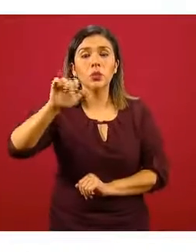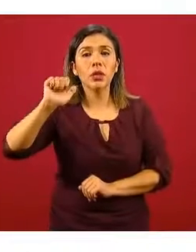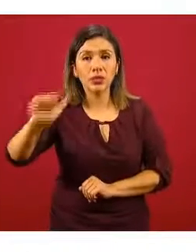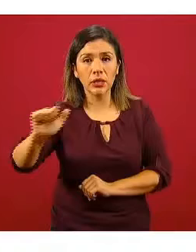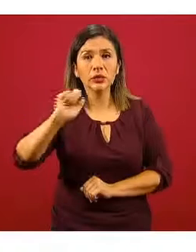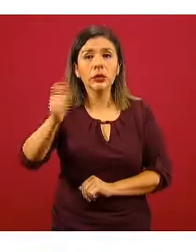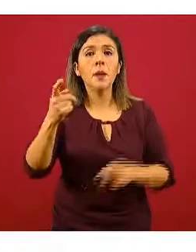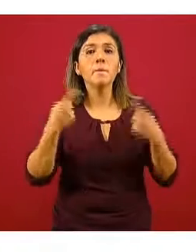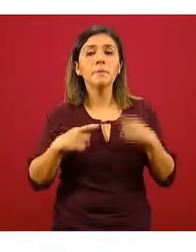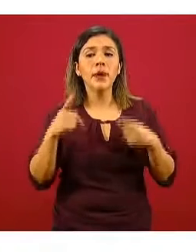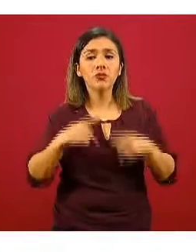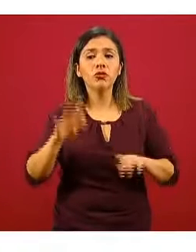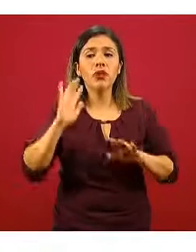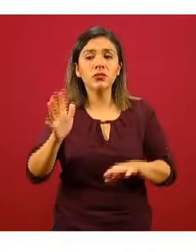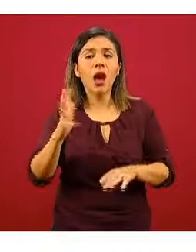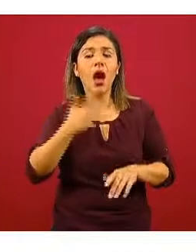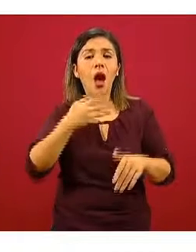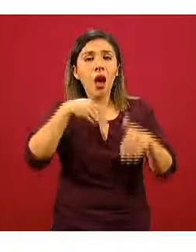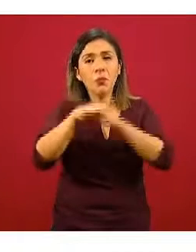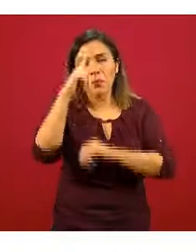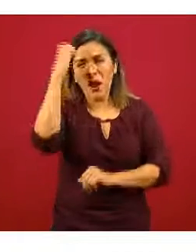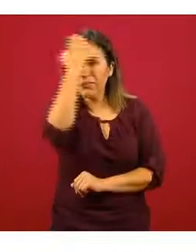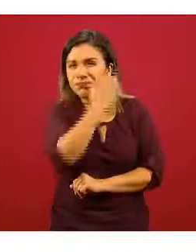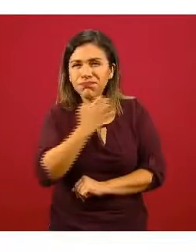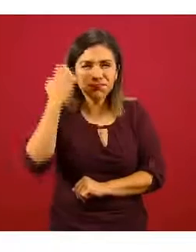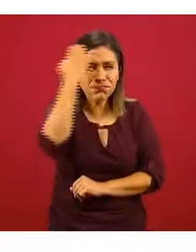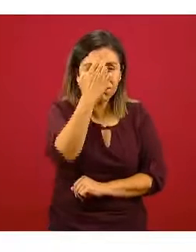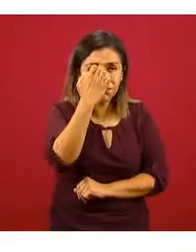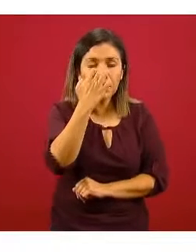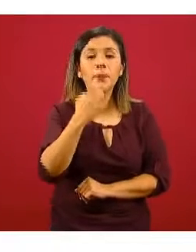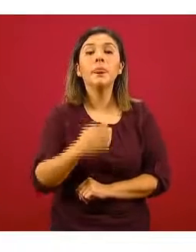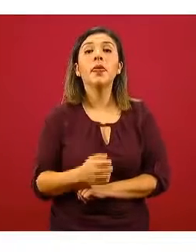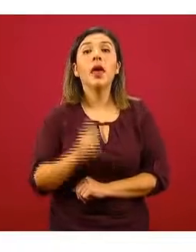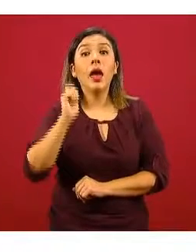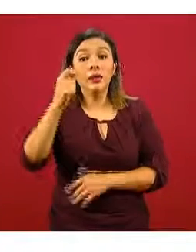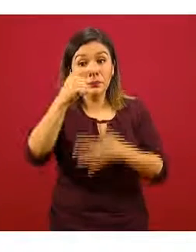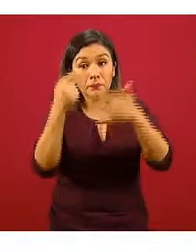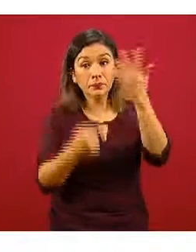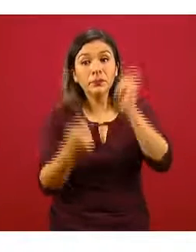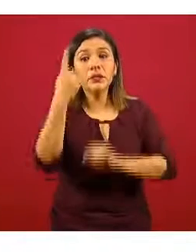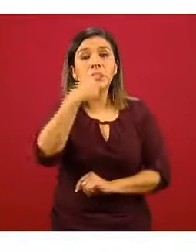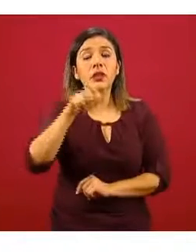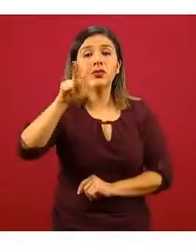215.656 las personas que ingresaron a protocolo de estudio, de las cuales